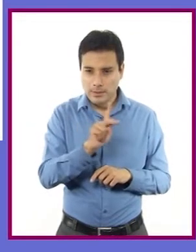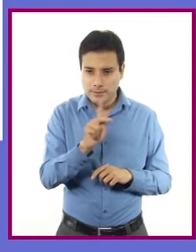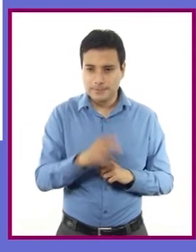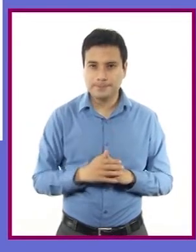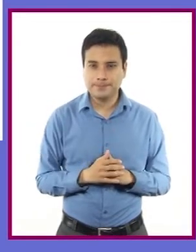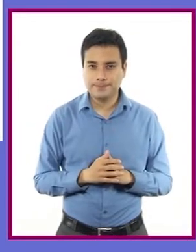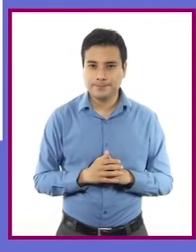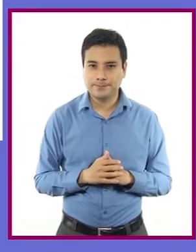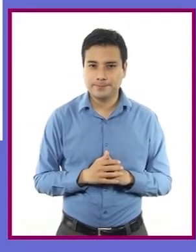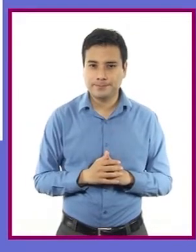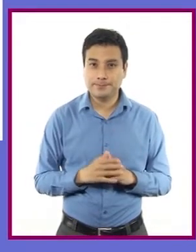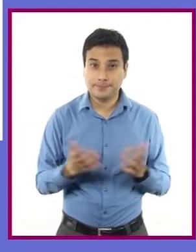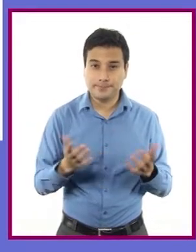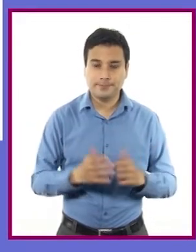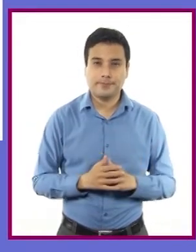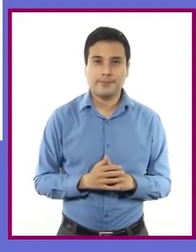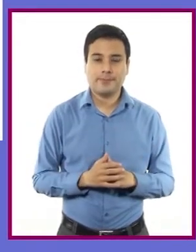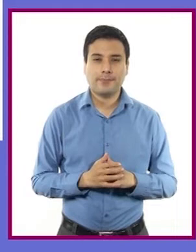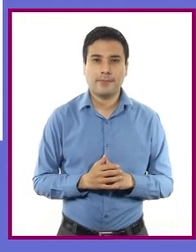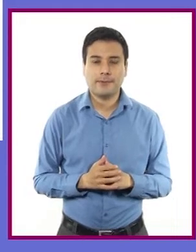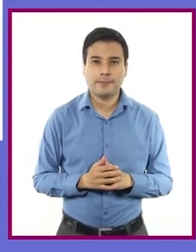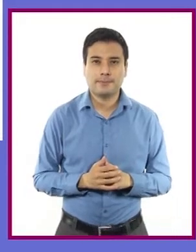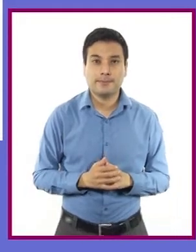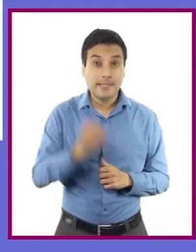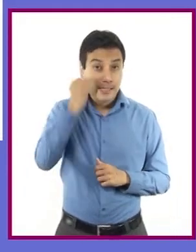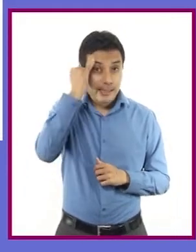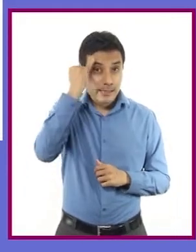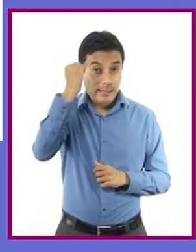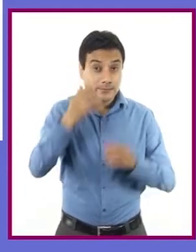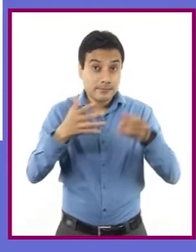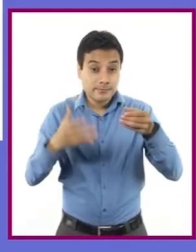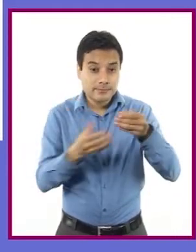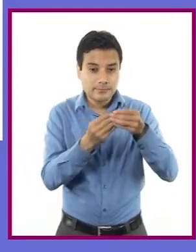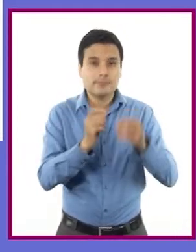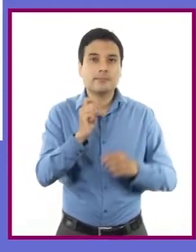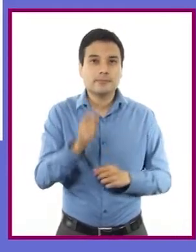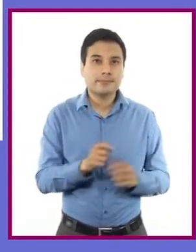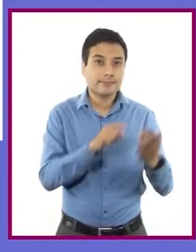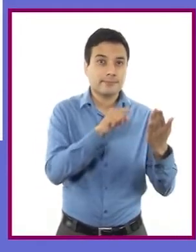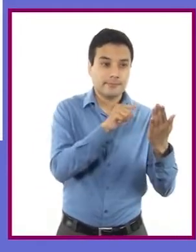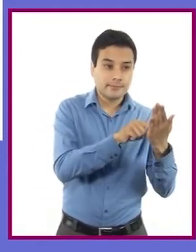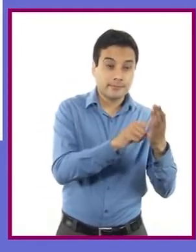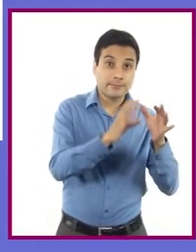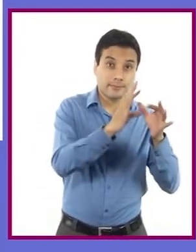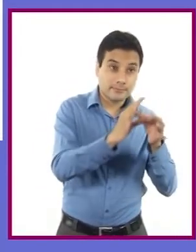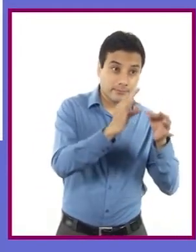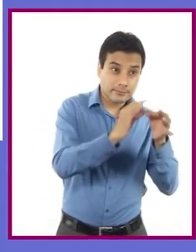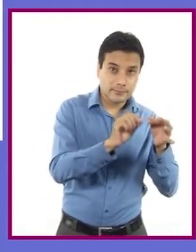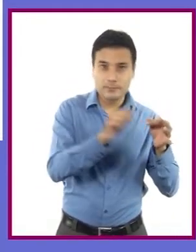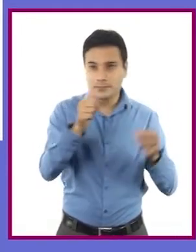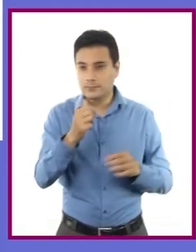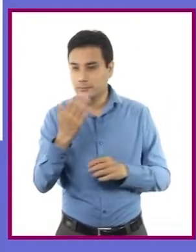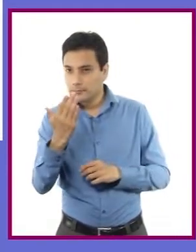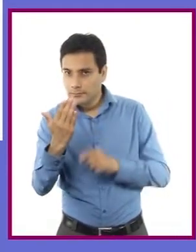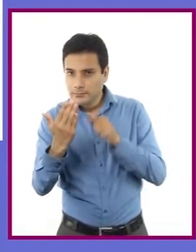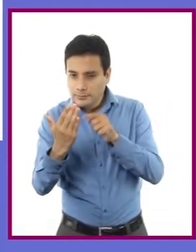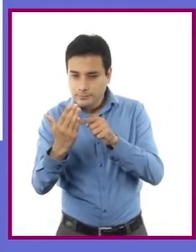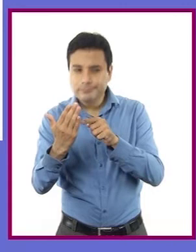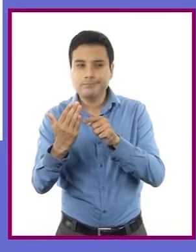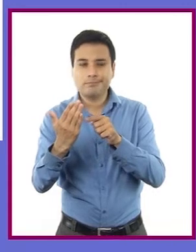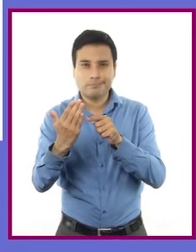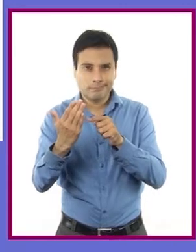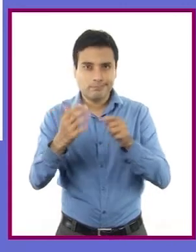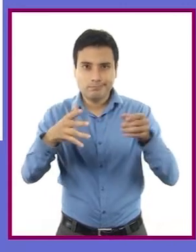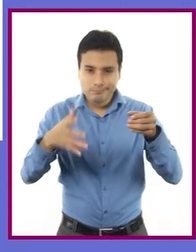Las ideas complementarias sustentan y enriquecen las ideas principales. Cumplen la función de